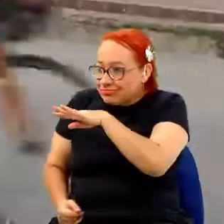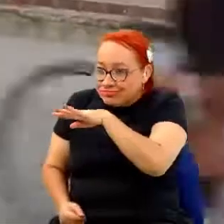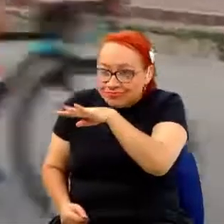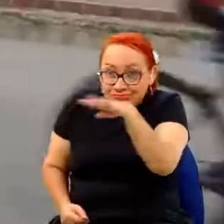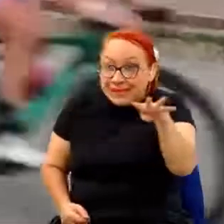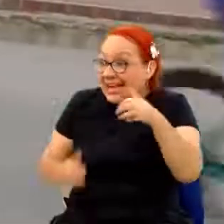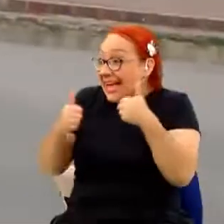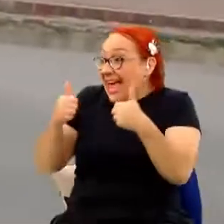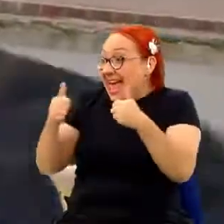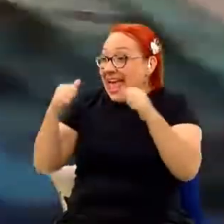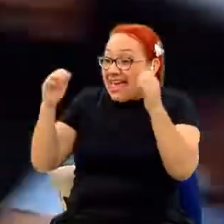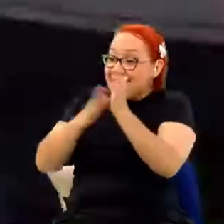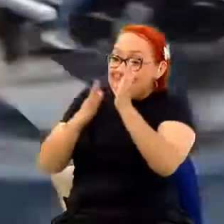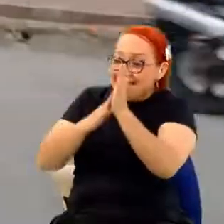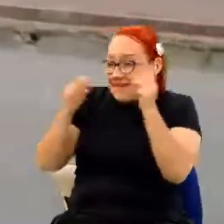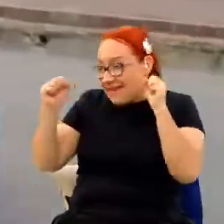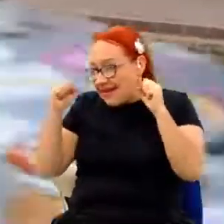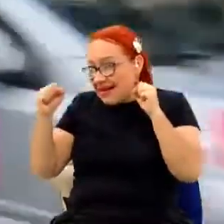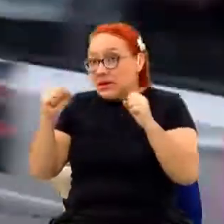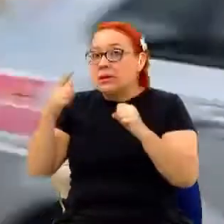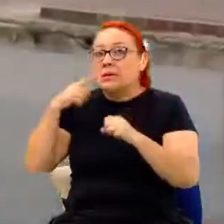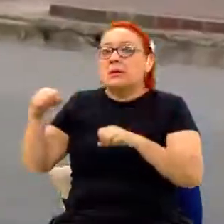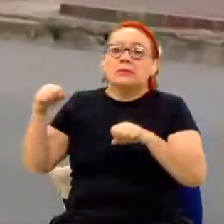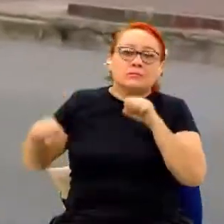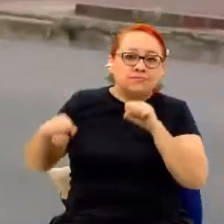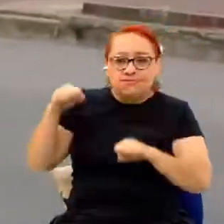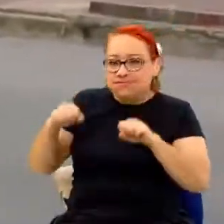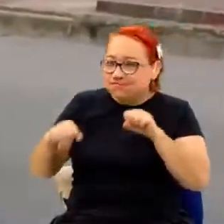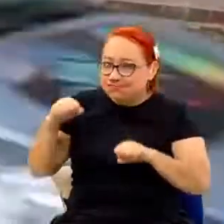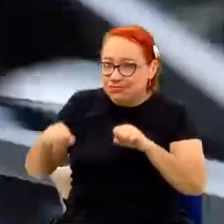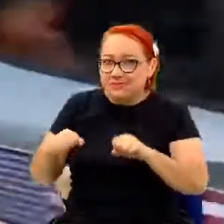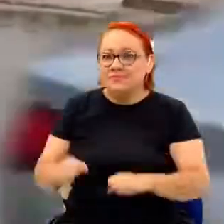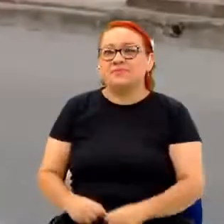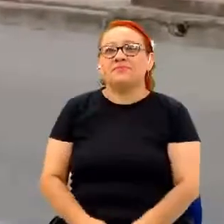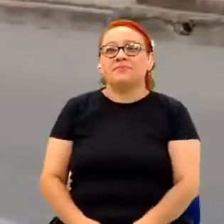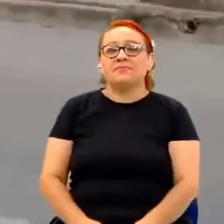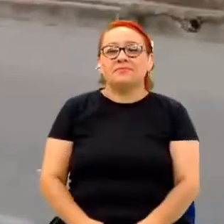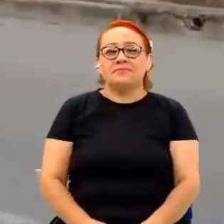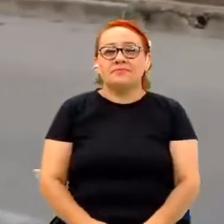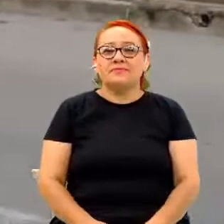femenina y disfrutó el paso de una meta volante.